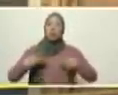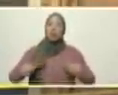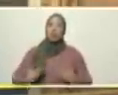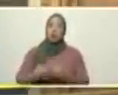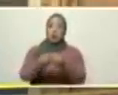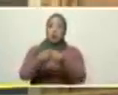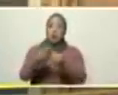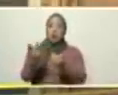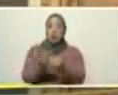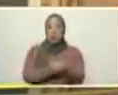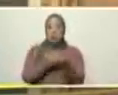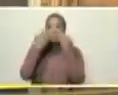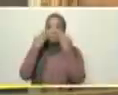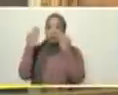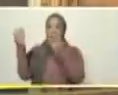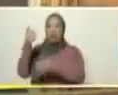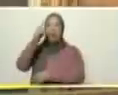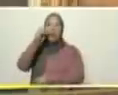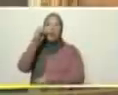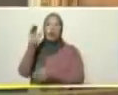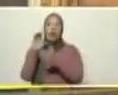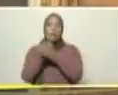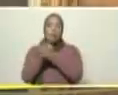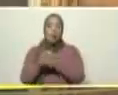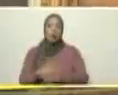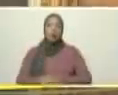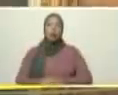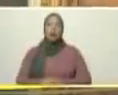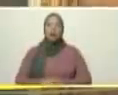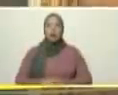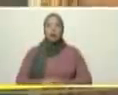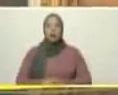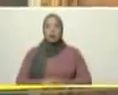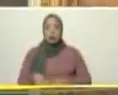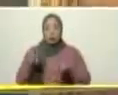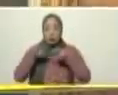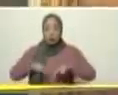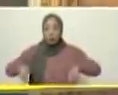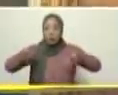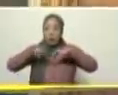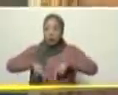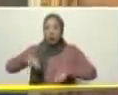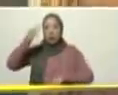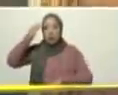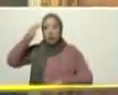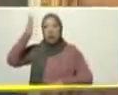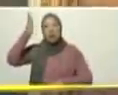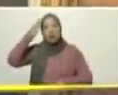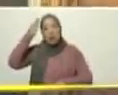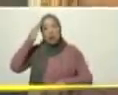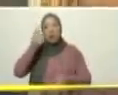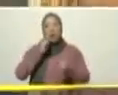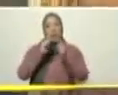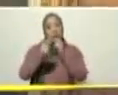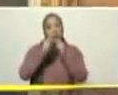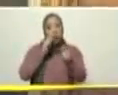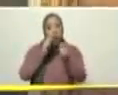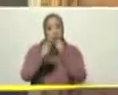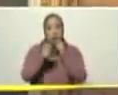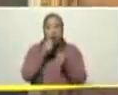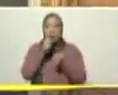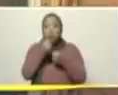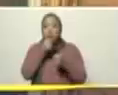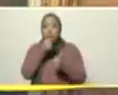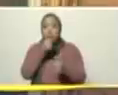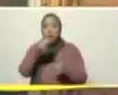Ernesto Villegas Poljap. Ponte de pie, Ernesto, investigador, periodista, hoy